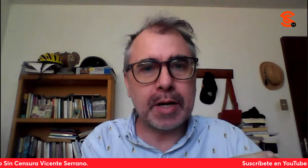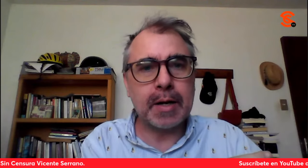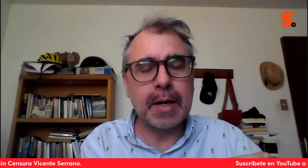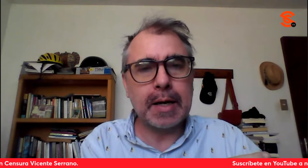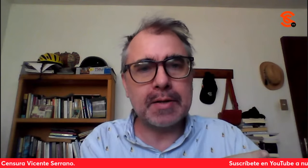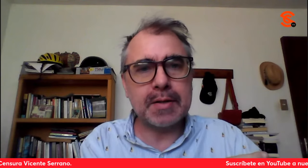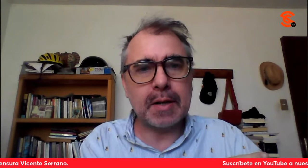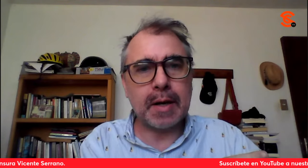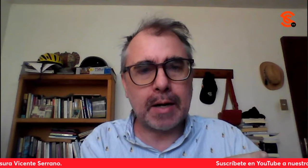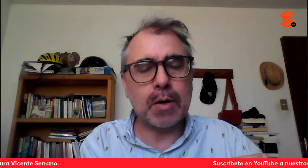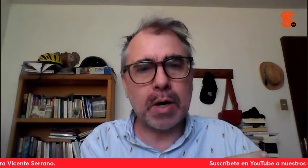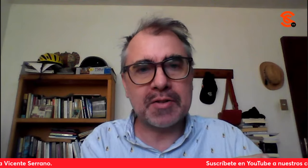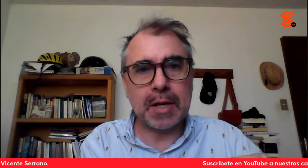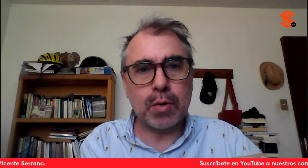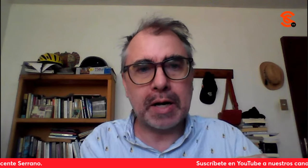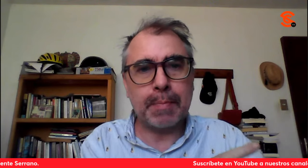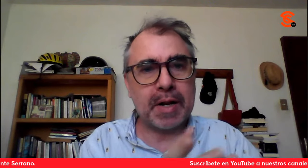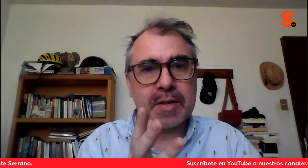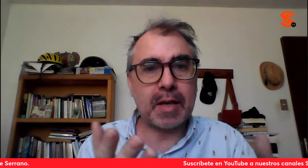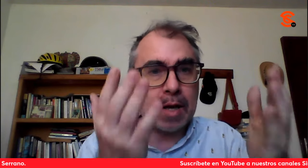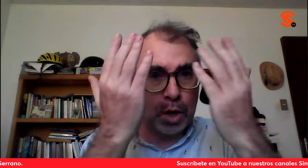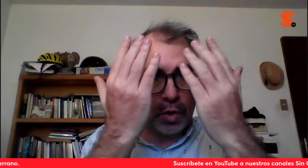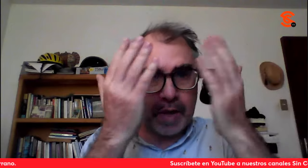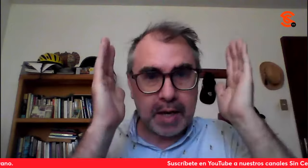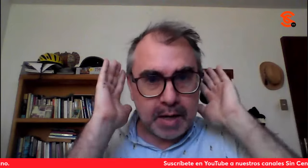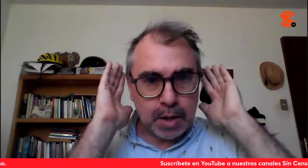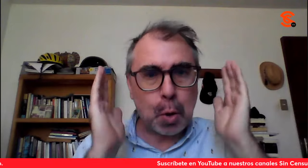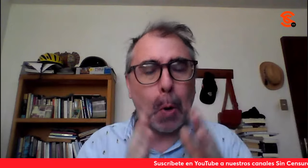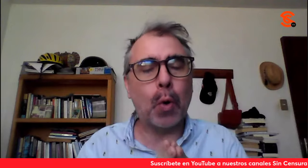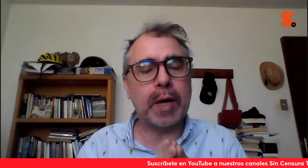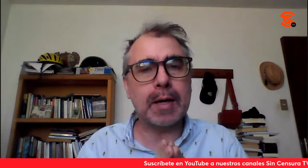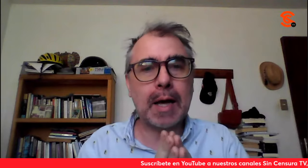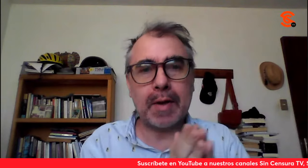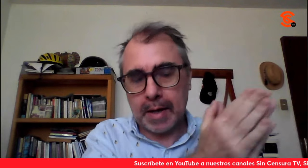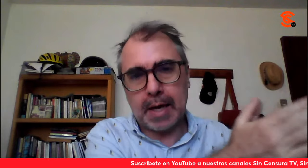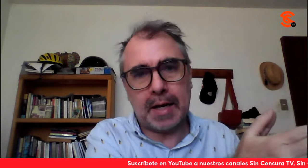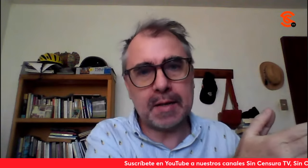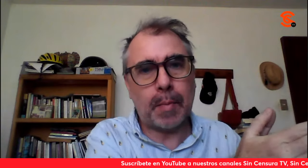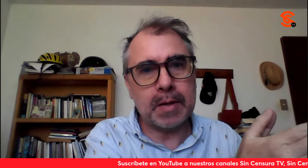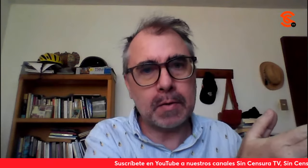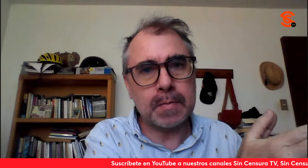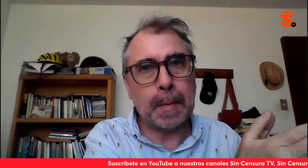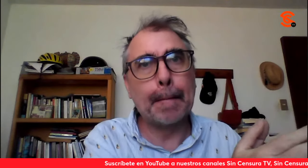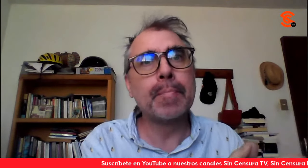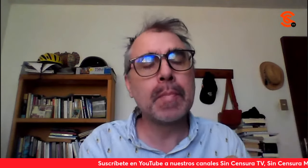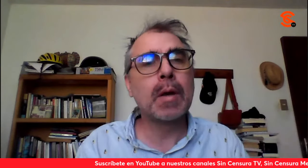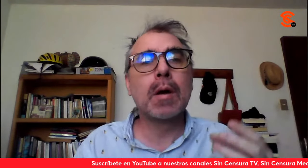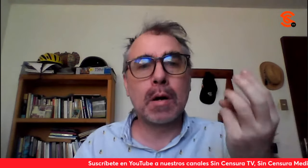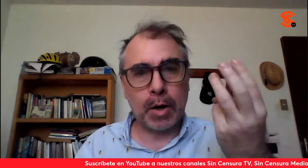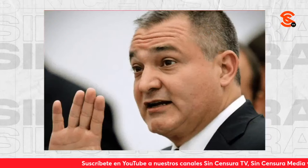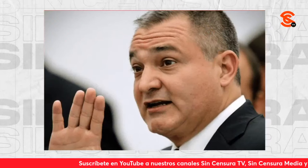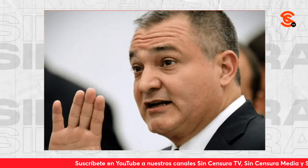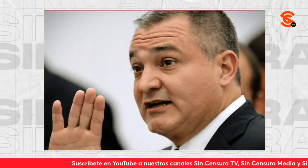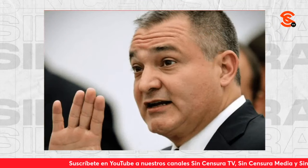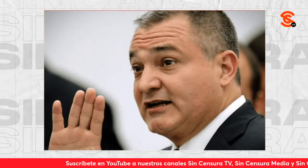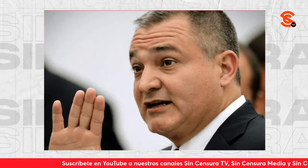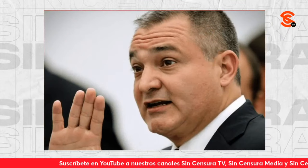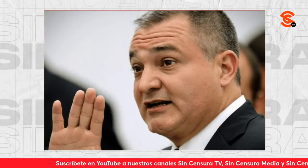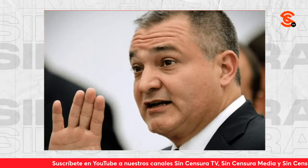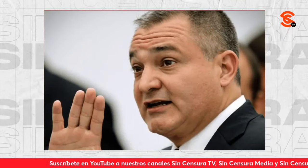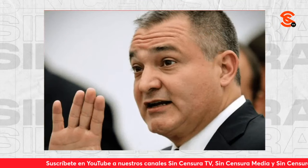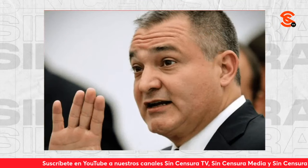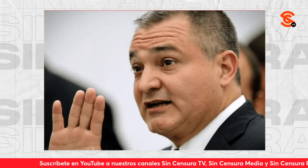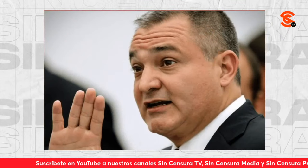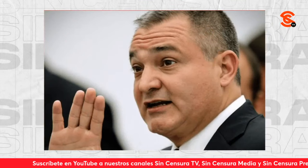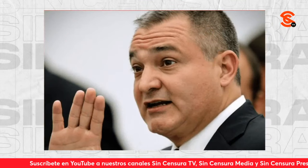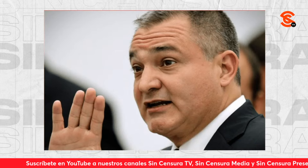ir contra este Genaro García Luna que parece que no veían y no oían nada en ese momento no Luego paso tres